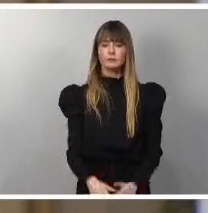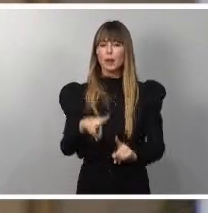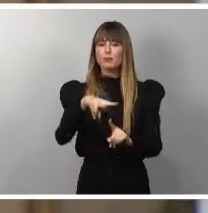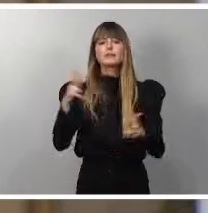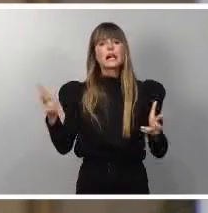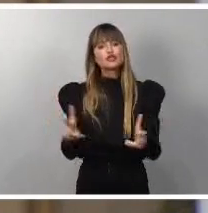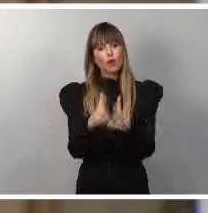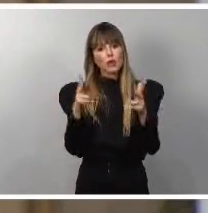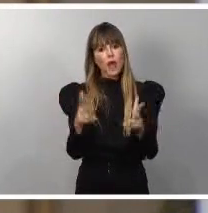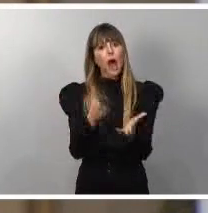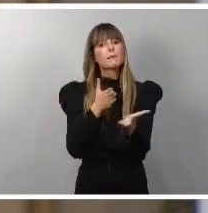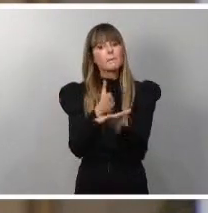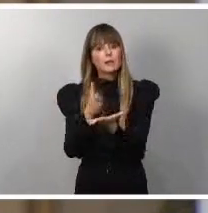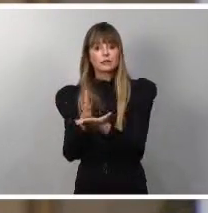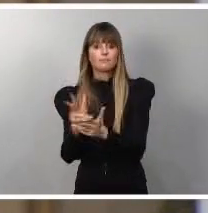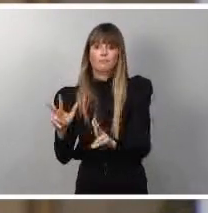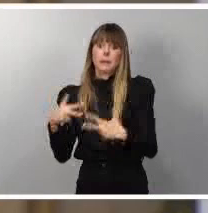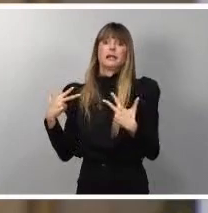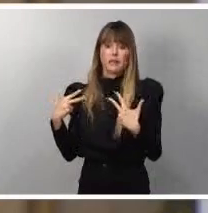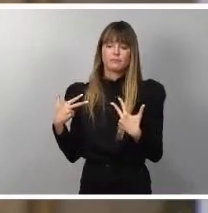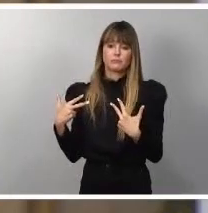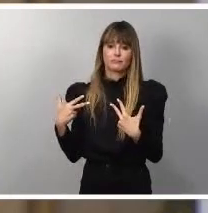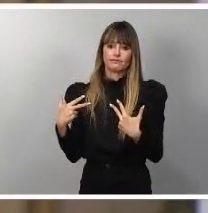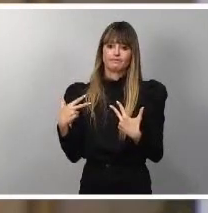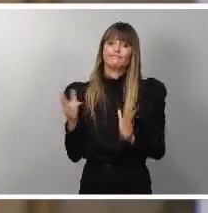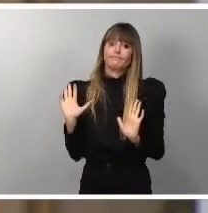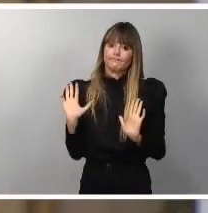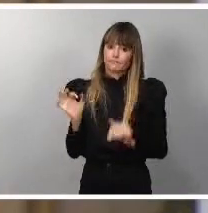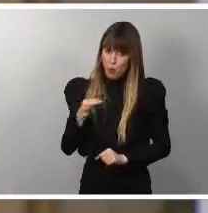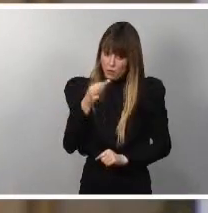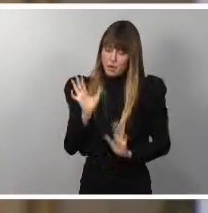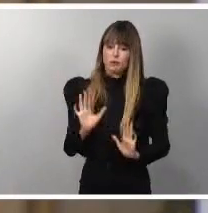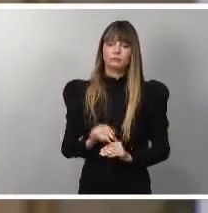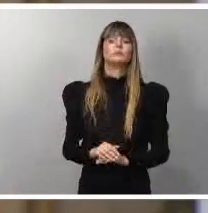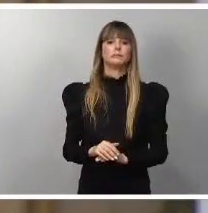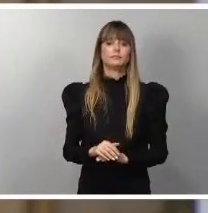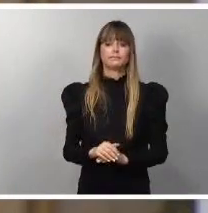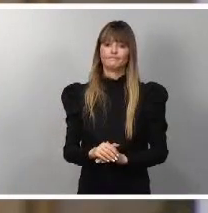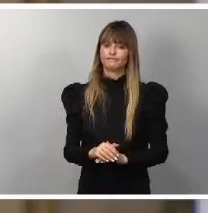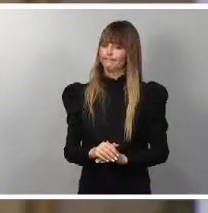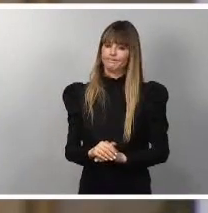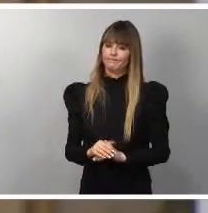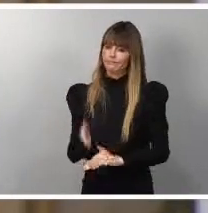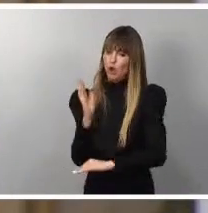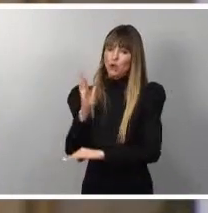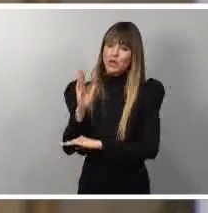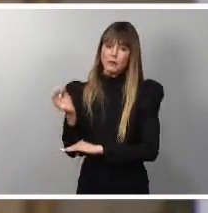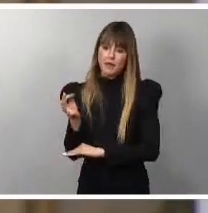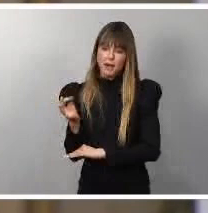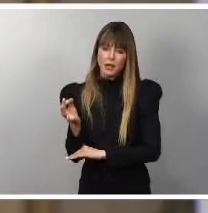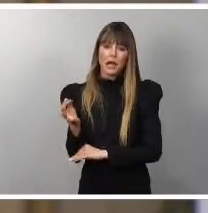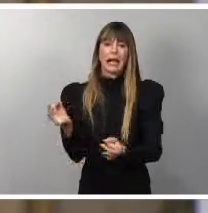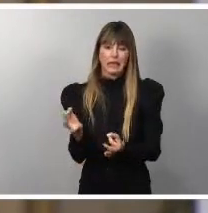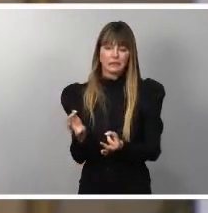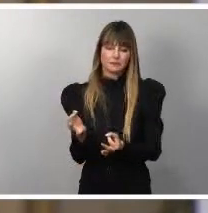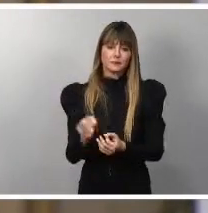social y también mediático, si me permiten el comentario, debería ser absolutamente reprochable, cuando no condenable, el que, pues